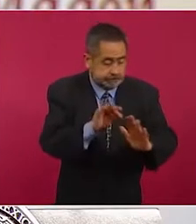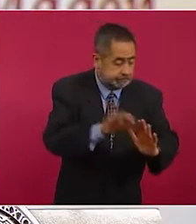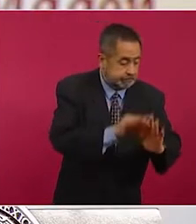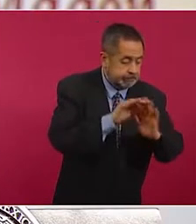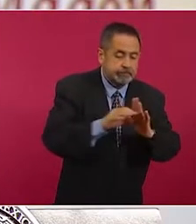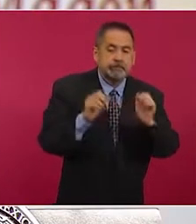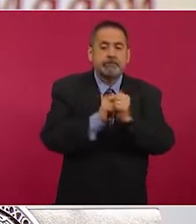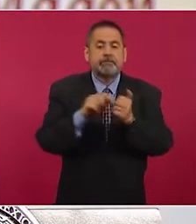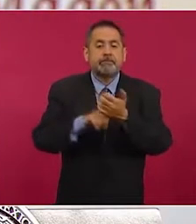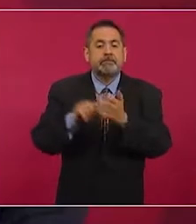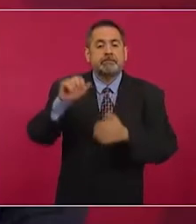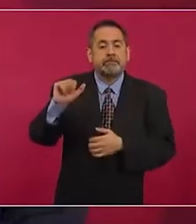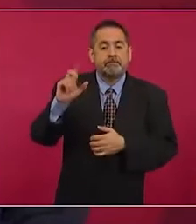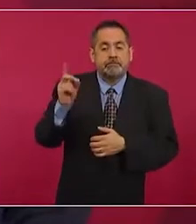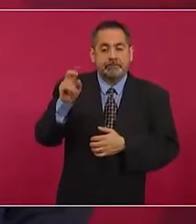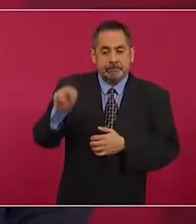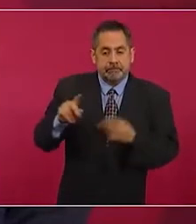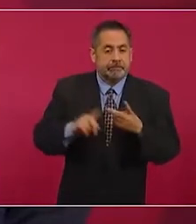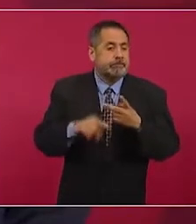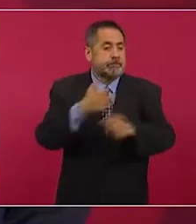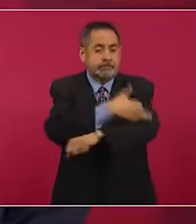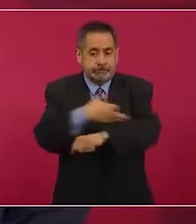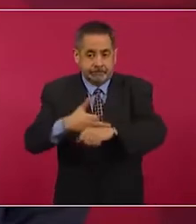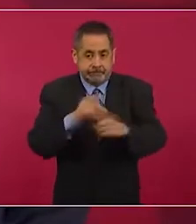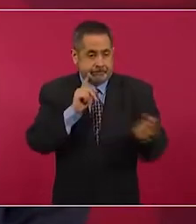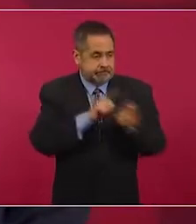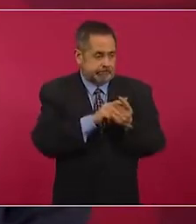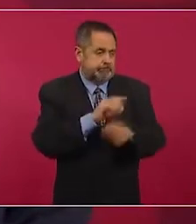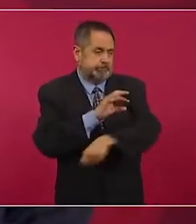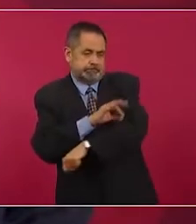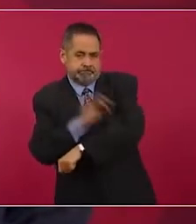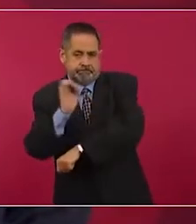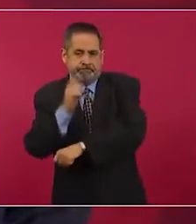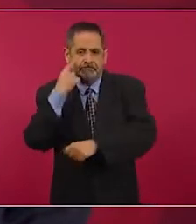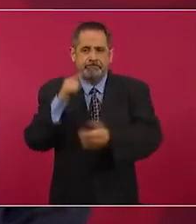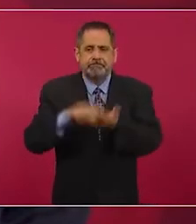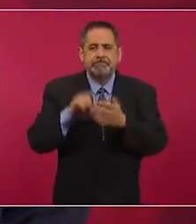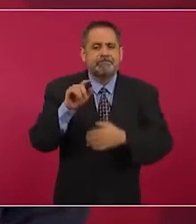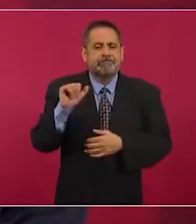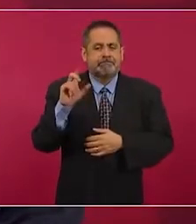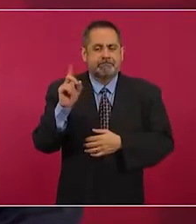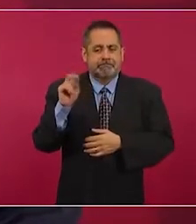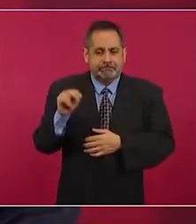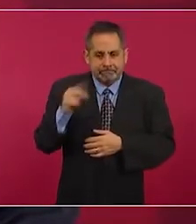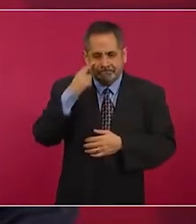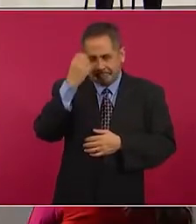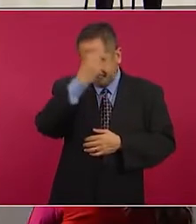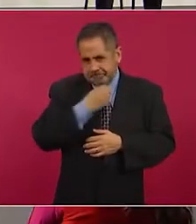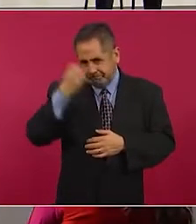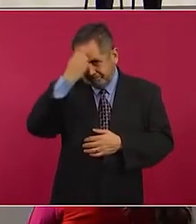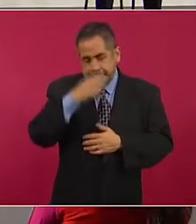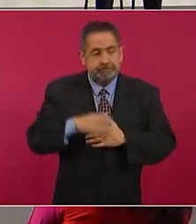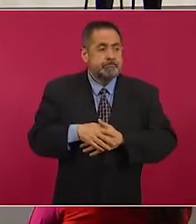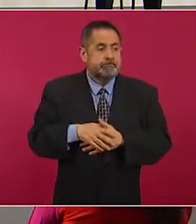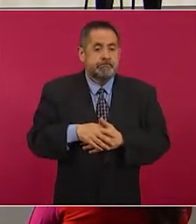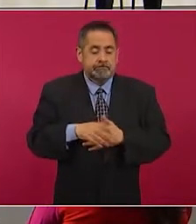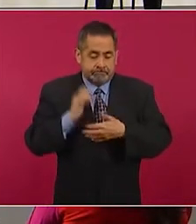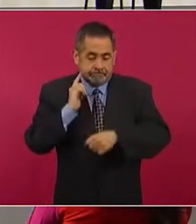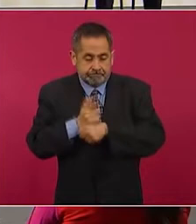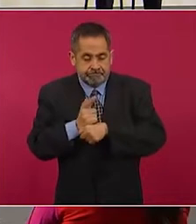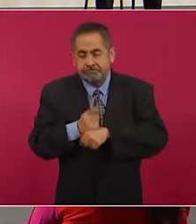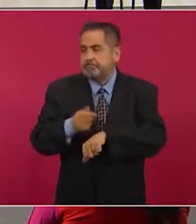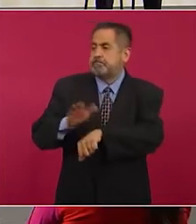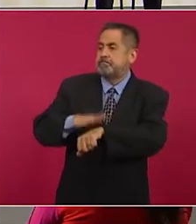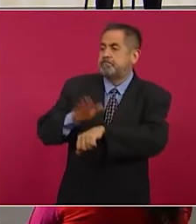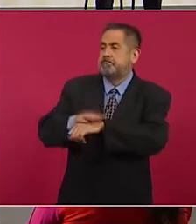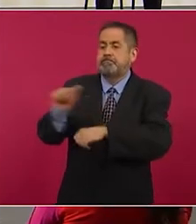los familiares de Alejandro N., se confirmó que no hubo alertamiento oportuno por parte de la autoridad